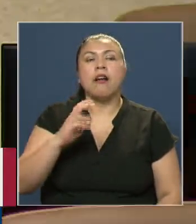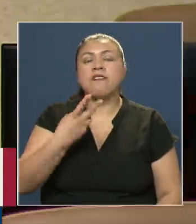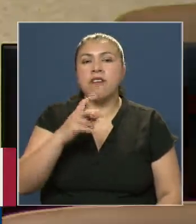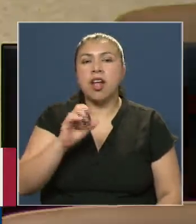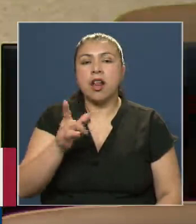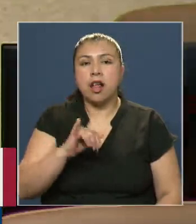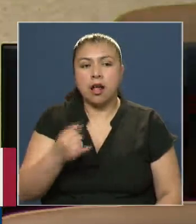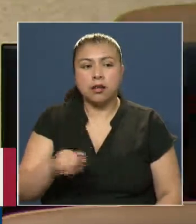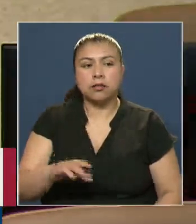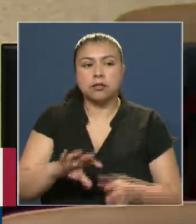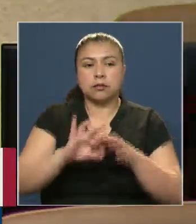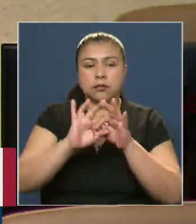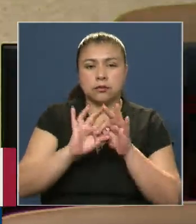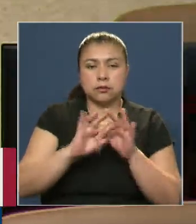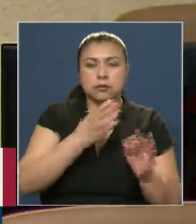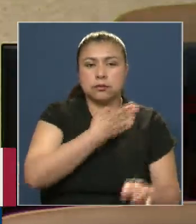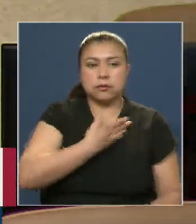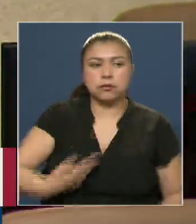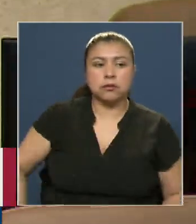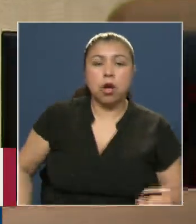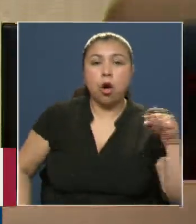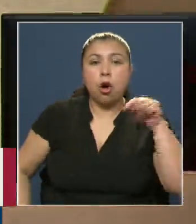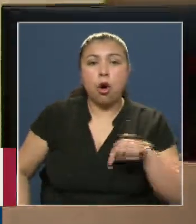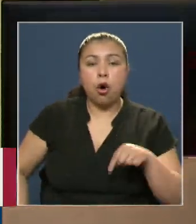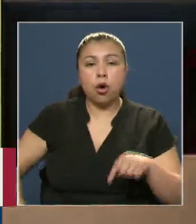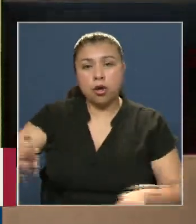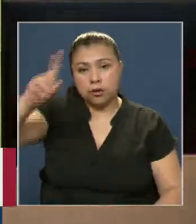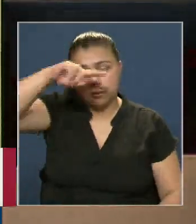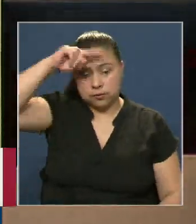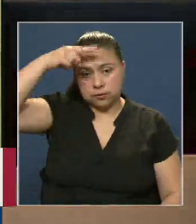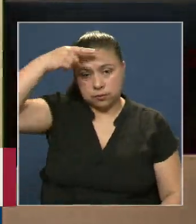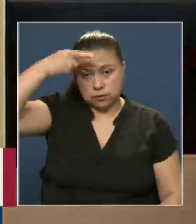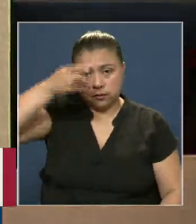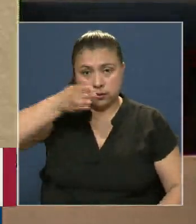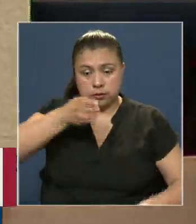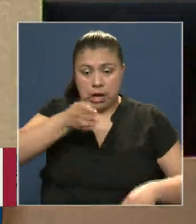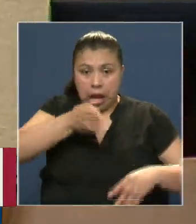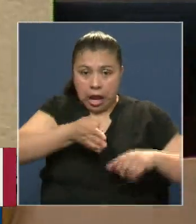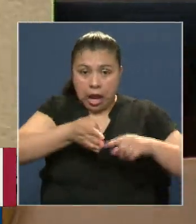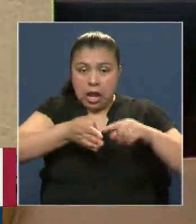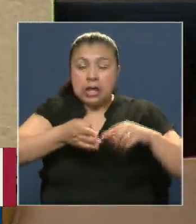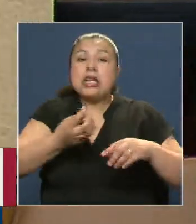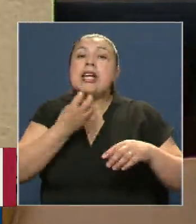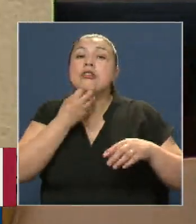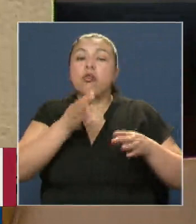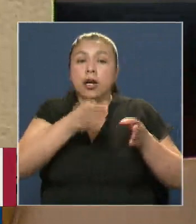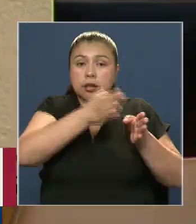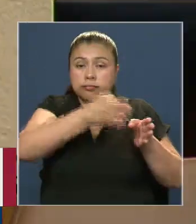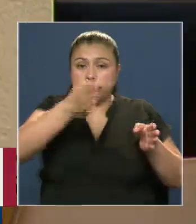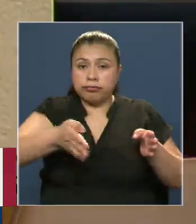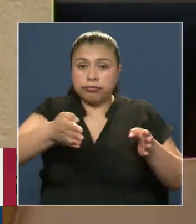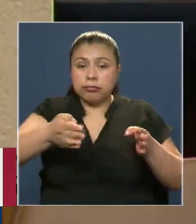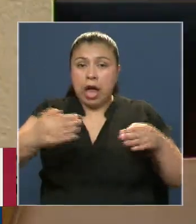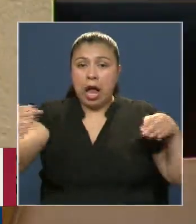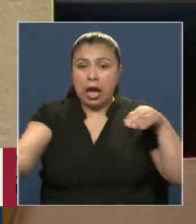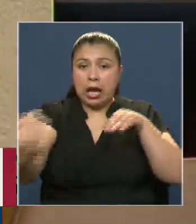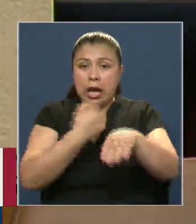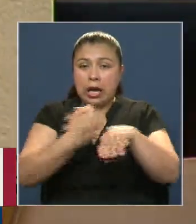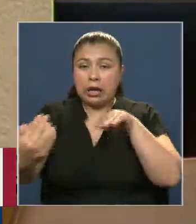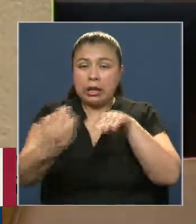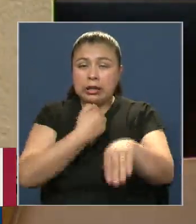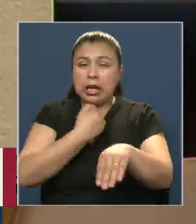Gracias, presidente. Hoy, entre Calama y Antofagasta, debemos trasladarnos por una carretera verdaderamente